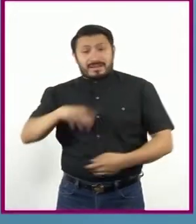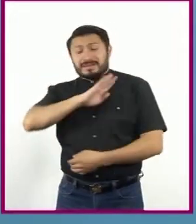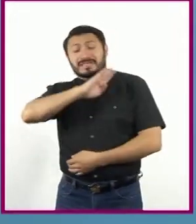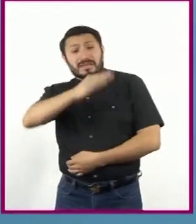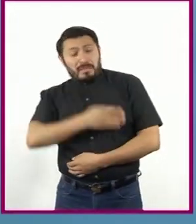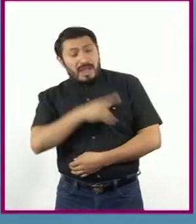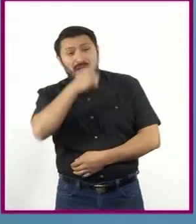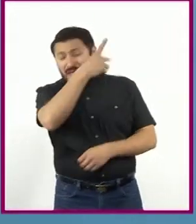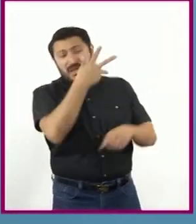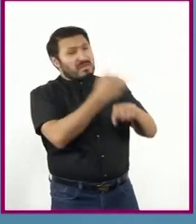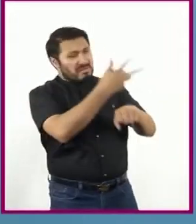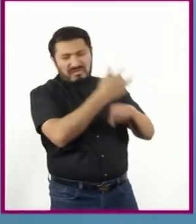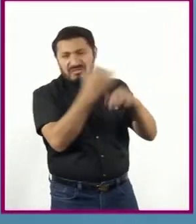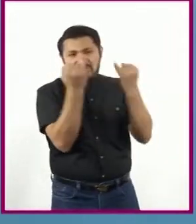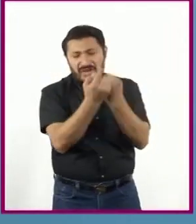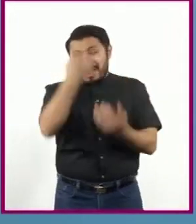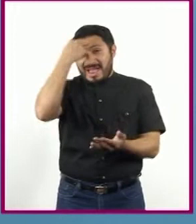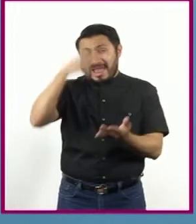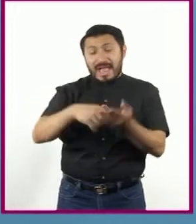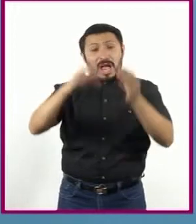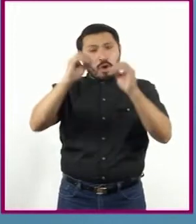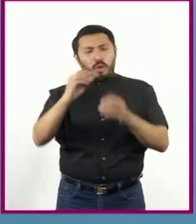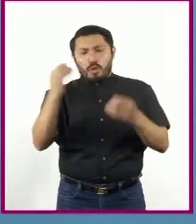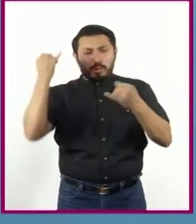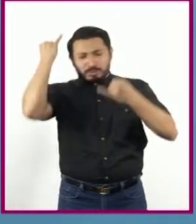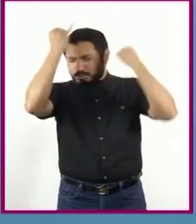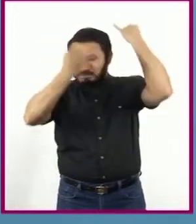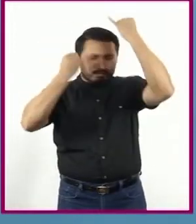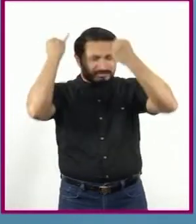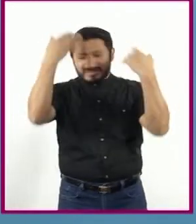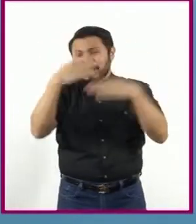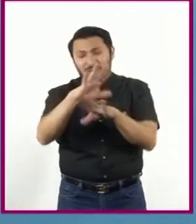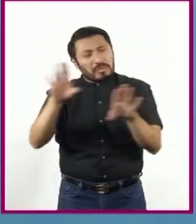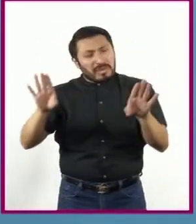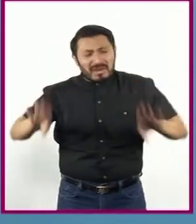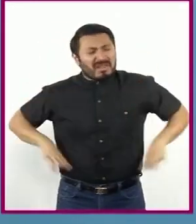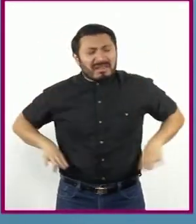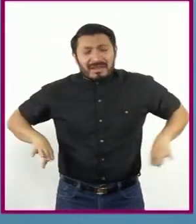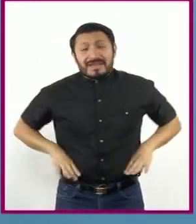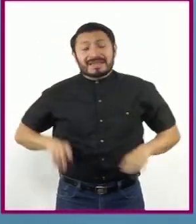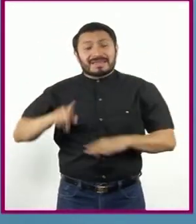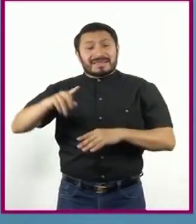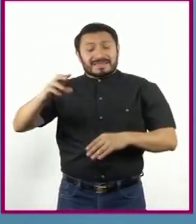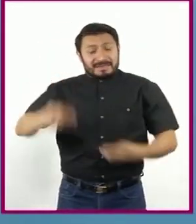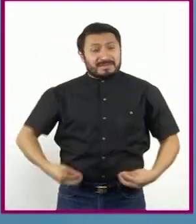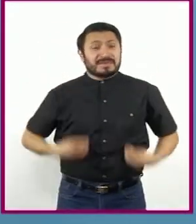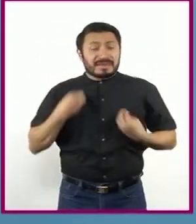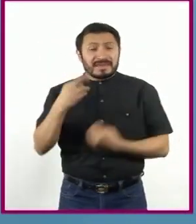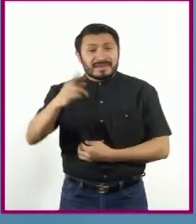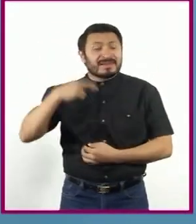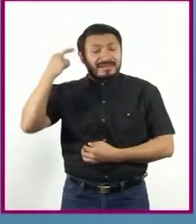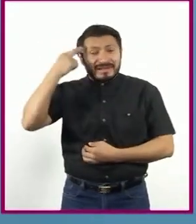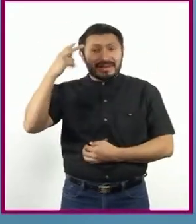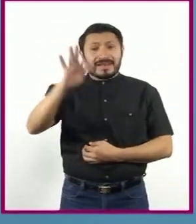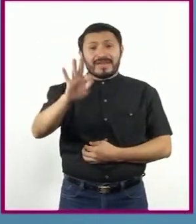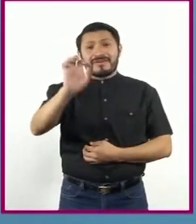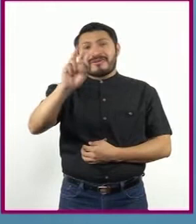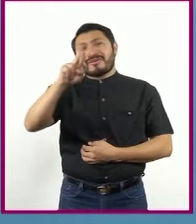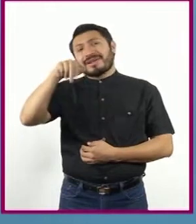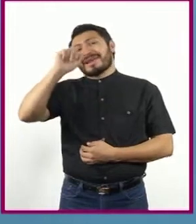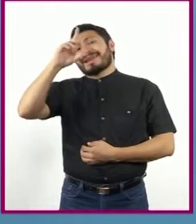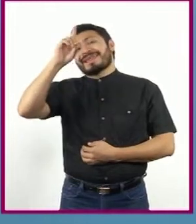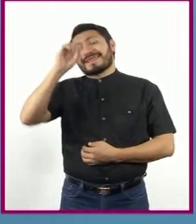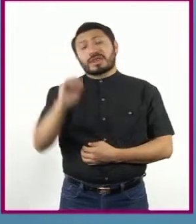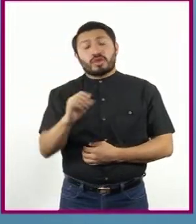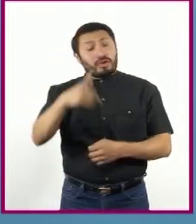americanos creyeron o imaginaron acerca de las condiciones en que vivía el rey Fernando VII, quien, según